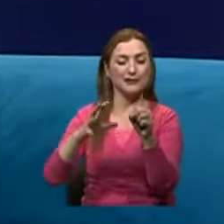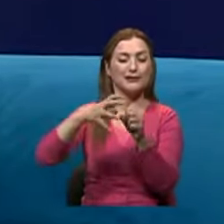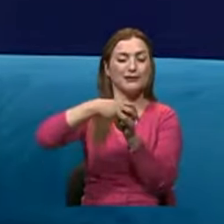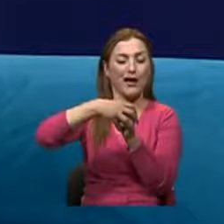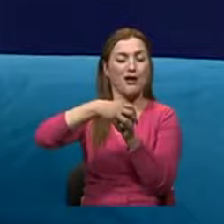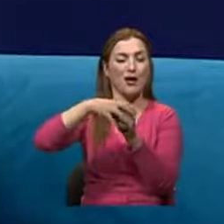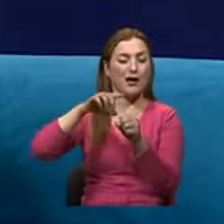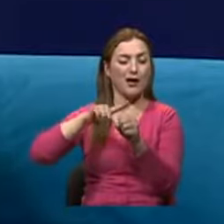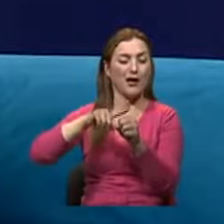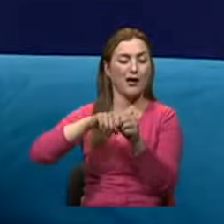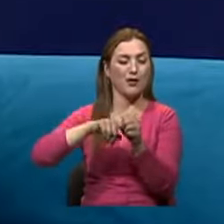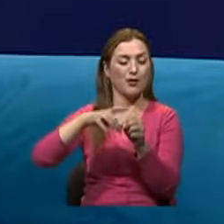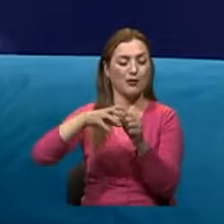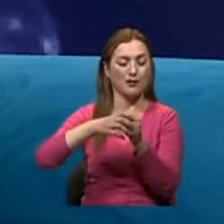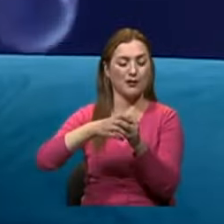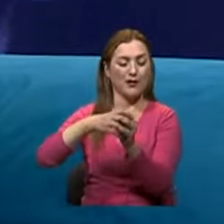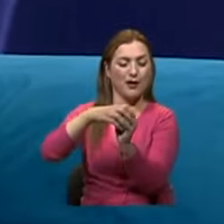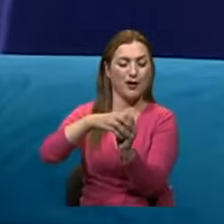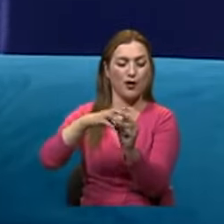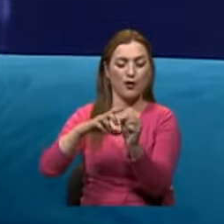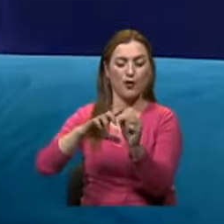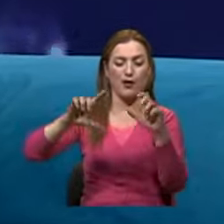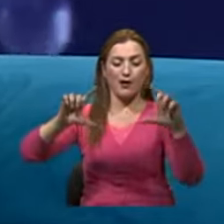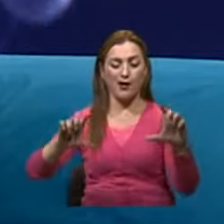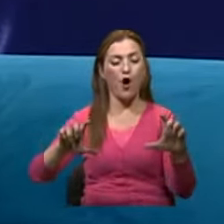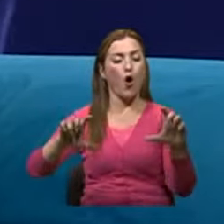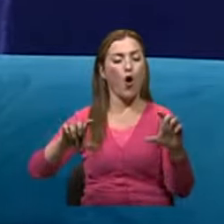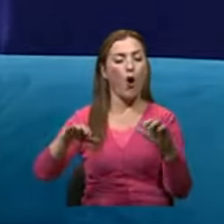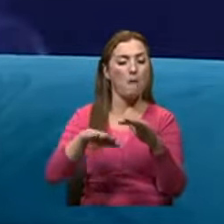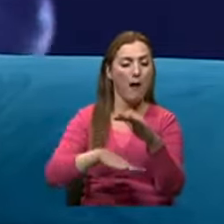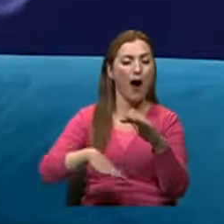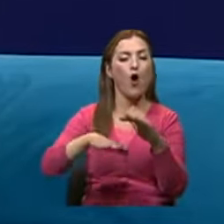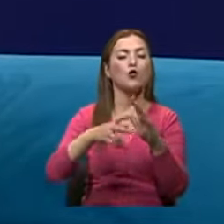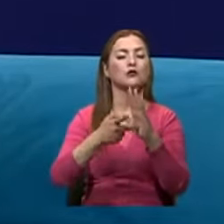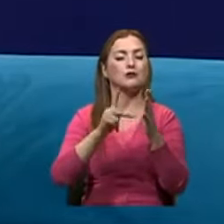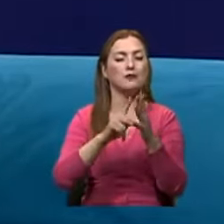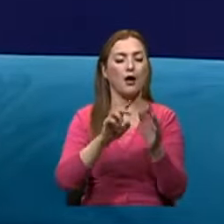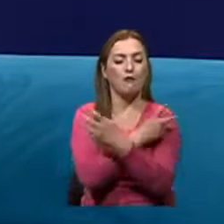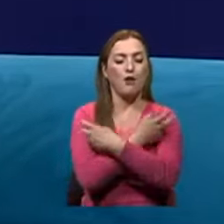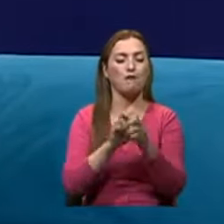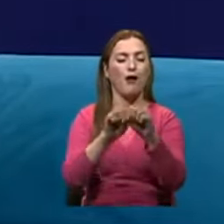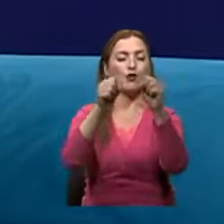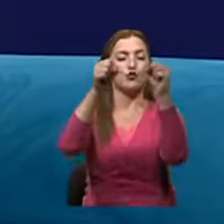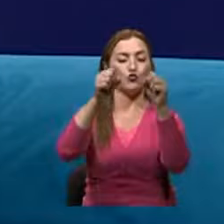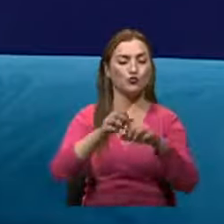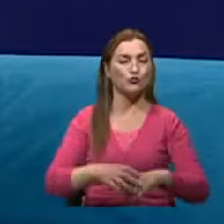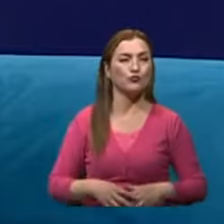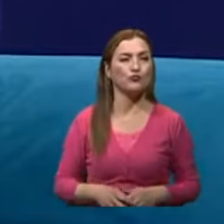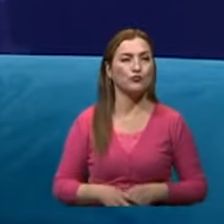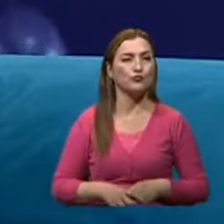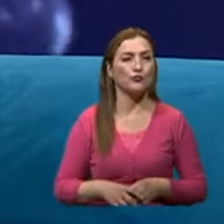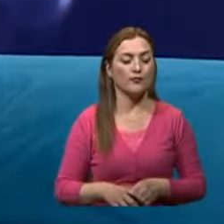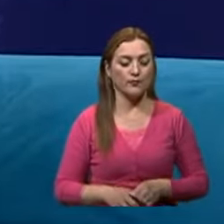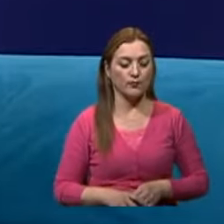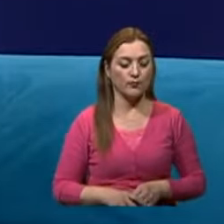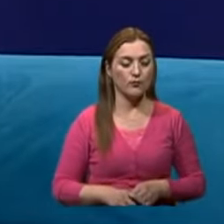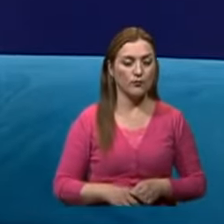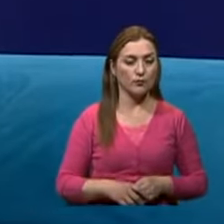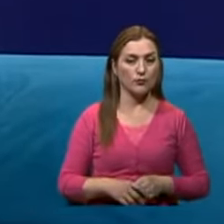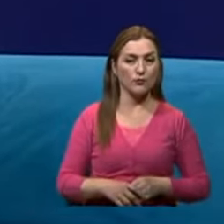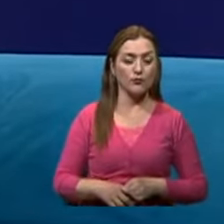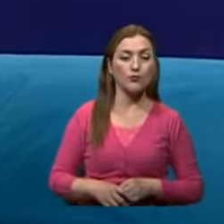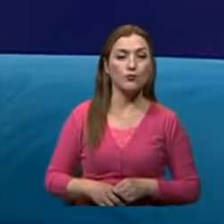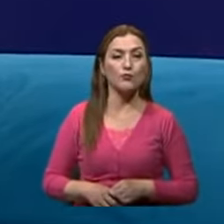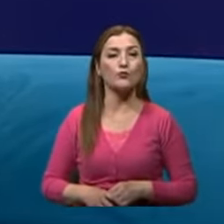fractura que abarque, sea la cabeza, el cuello o por debajo, es lo que se considera una fractura de cadera. Ahora, yendo a tu pregunta,